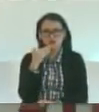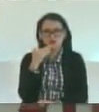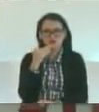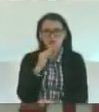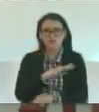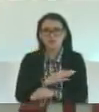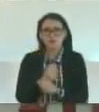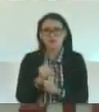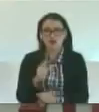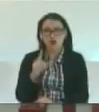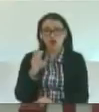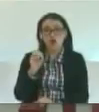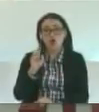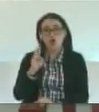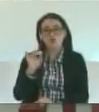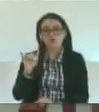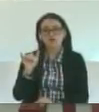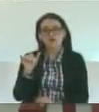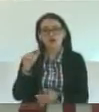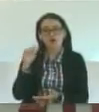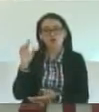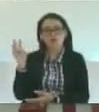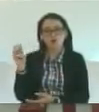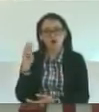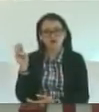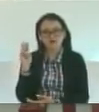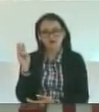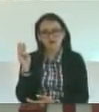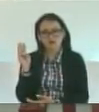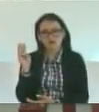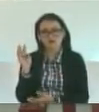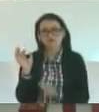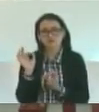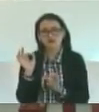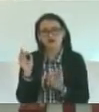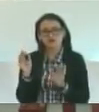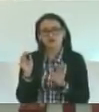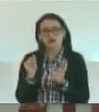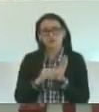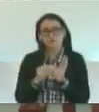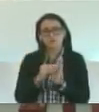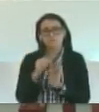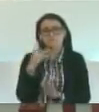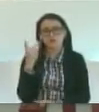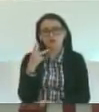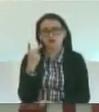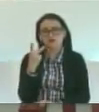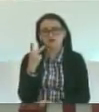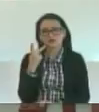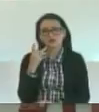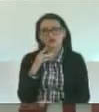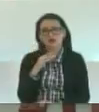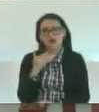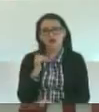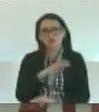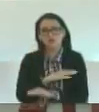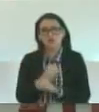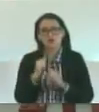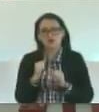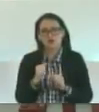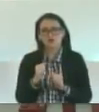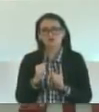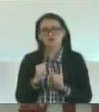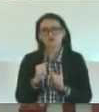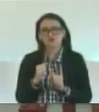hoy tienen los lobbies en Washington para determinar política. Y hay un poderoso lobby que